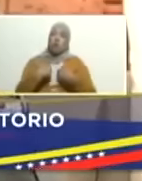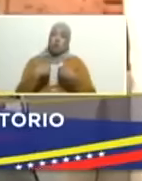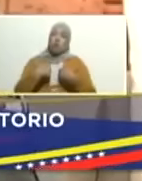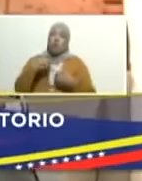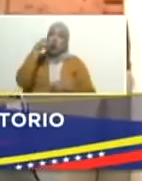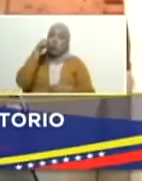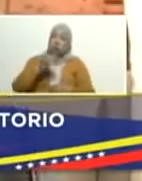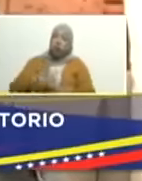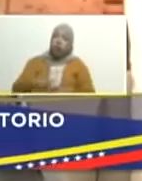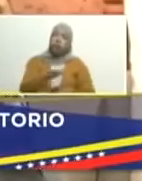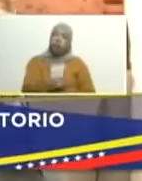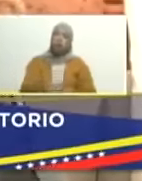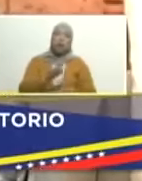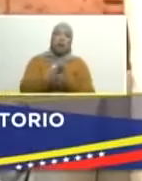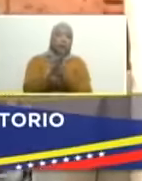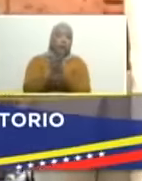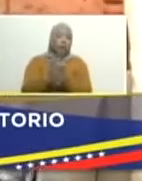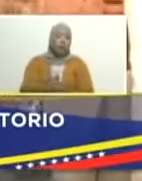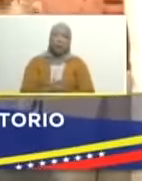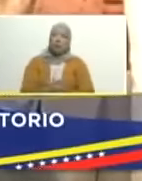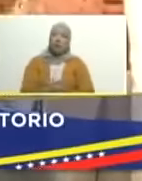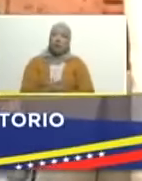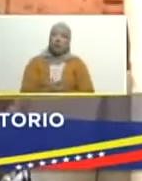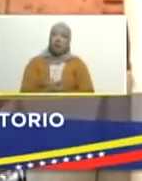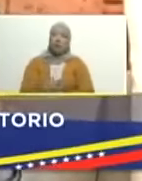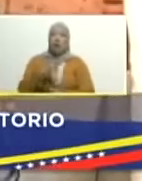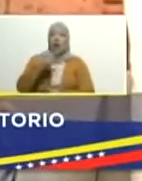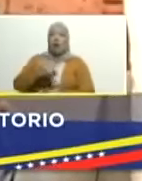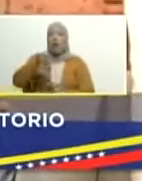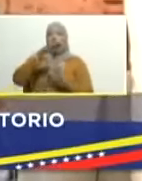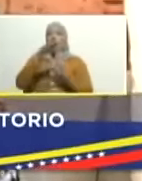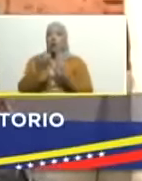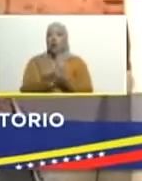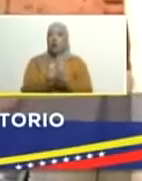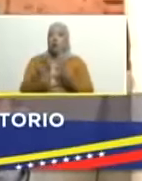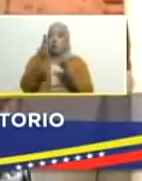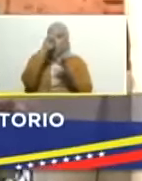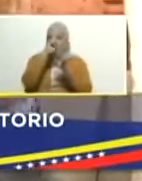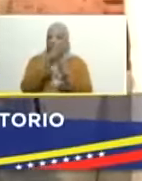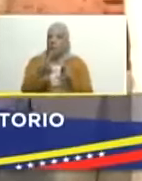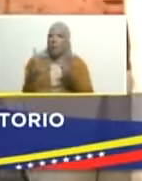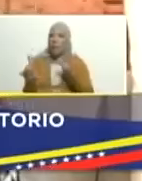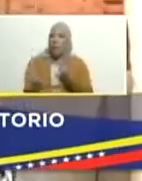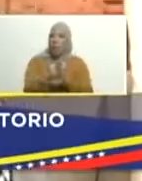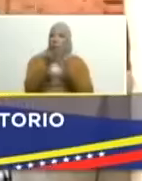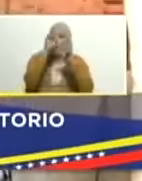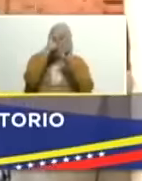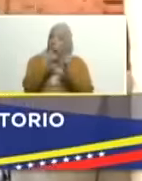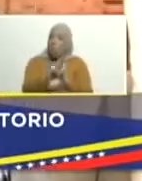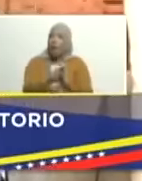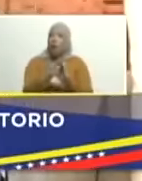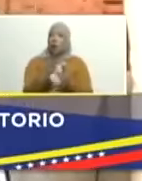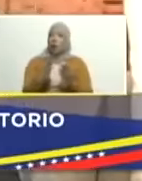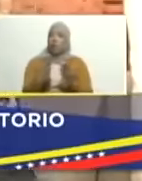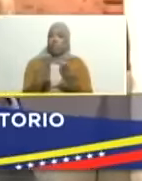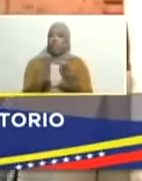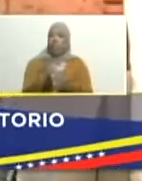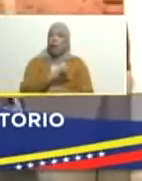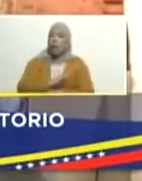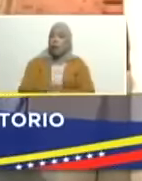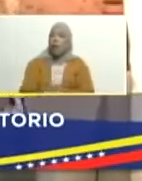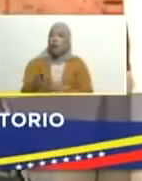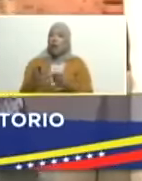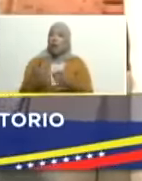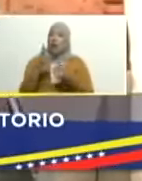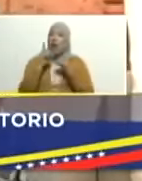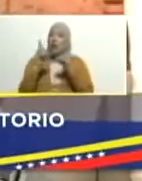país. La Constitución debe respetarse, las leyes deben respetarse, las